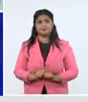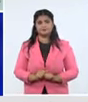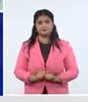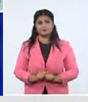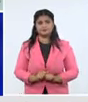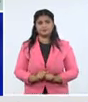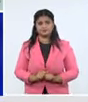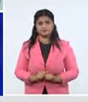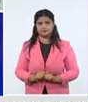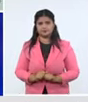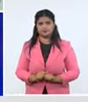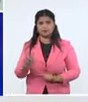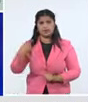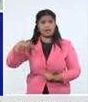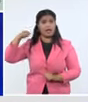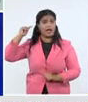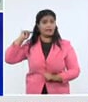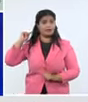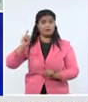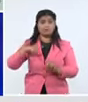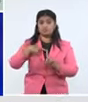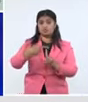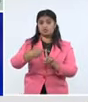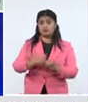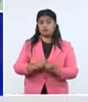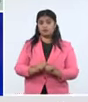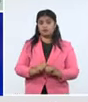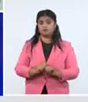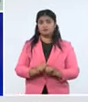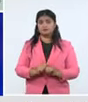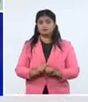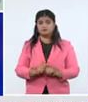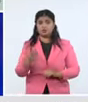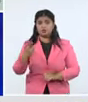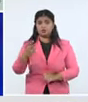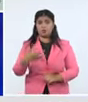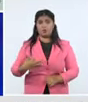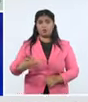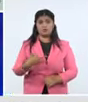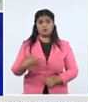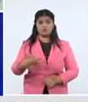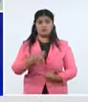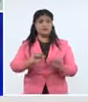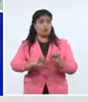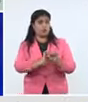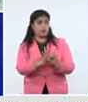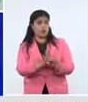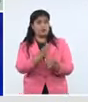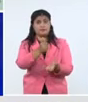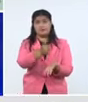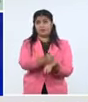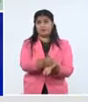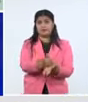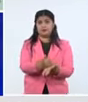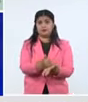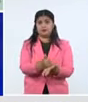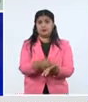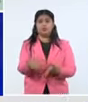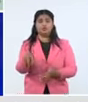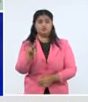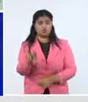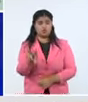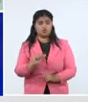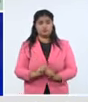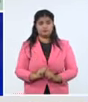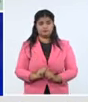día anterior, bueno, con una transmisión en 2 de sus 13 municipios. Matanzas, la ciudad, solo confirma 2 enfermos de